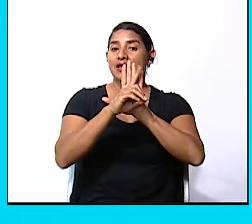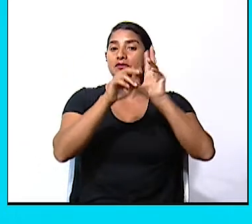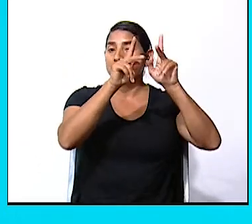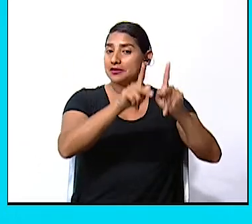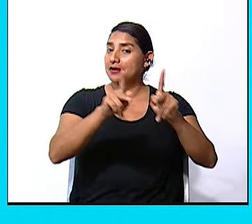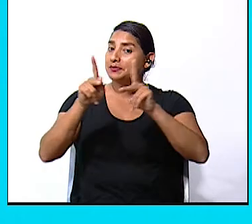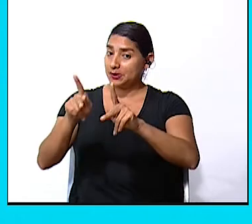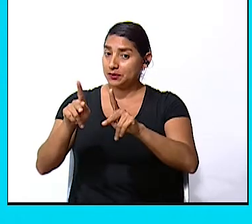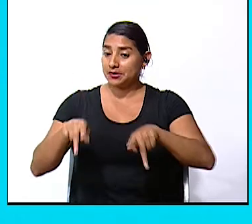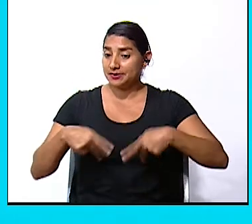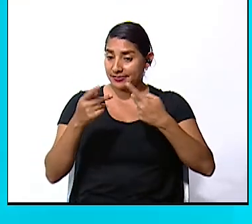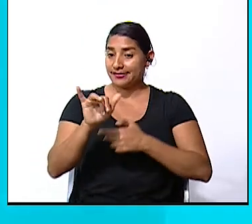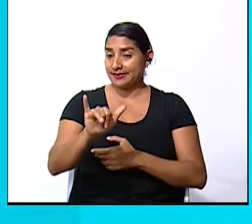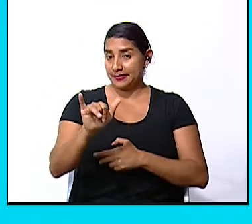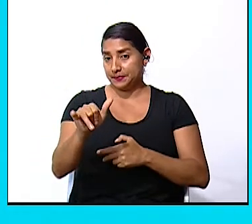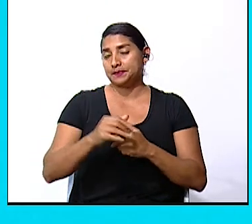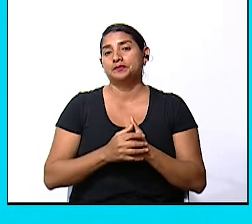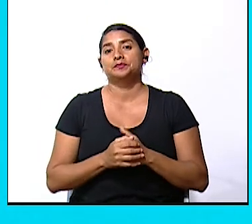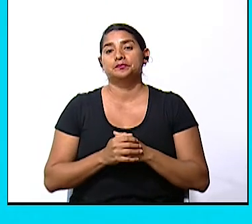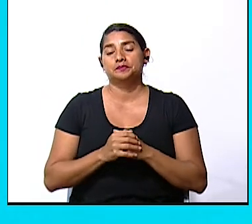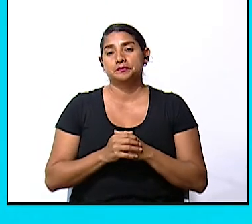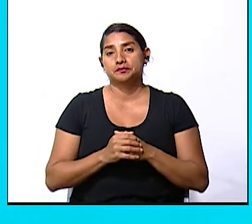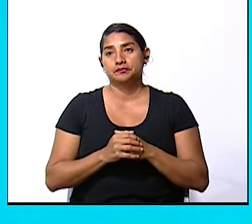las personas.